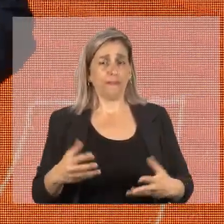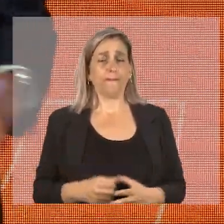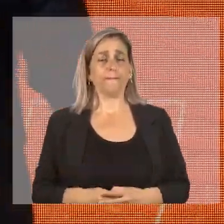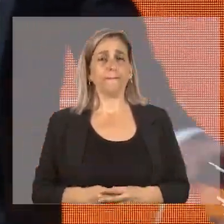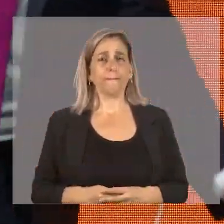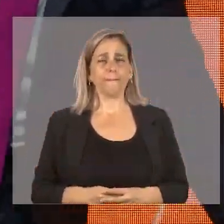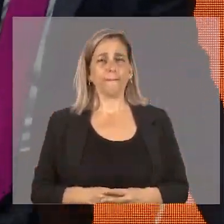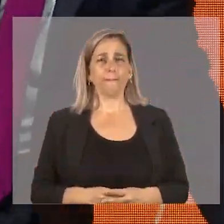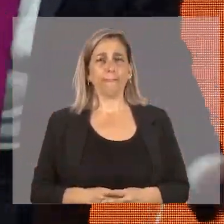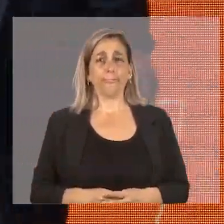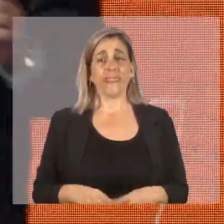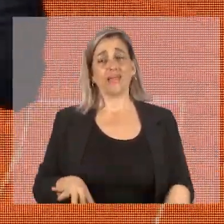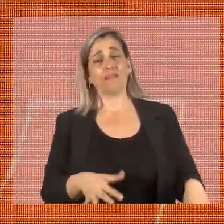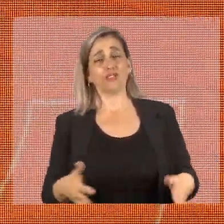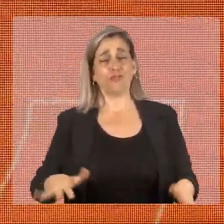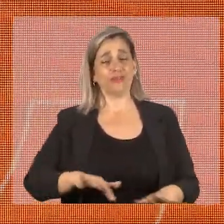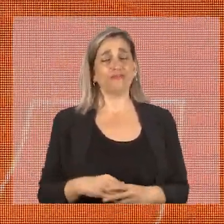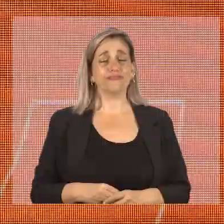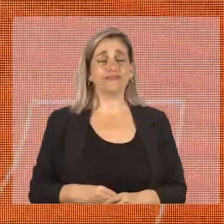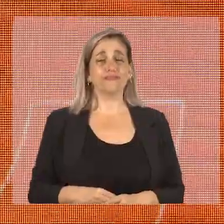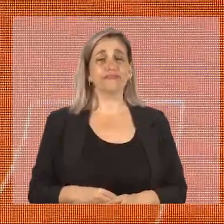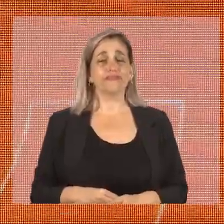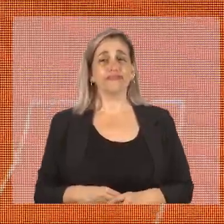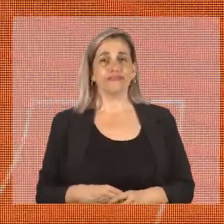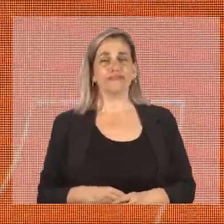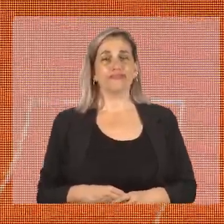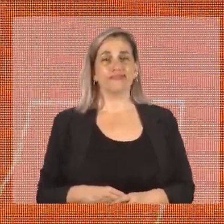momento? Y más o menos.